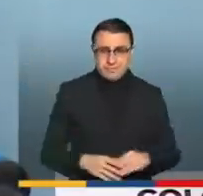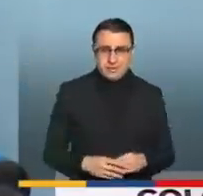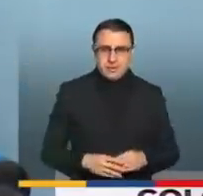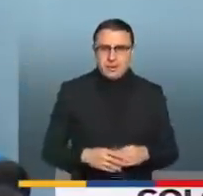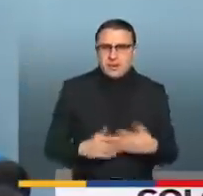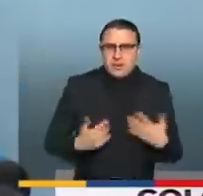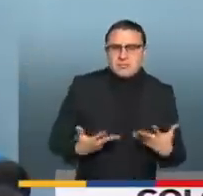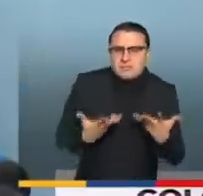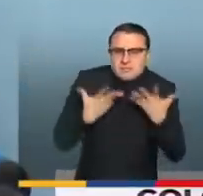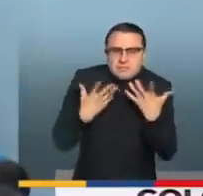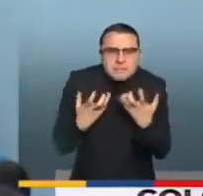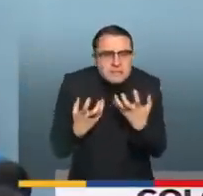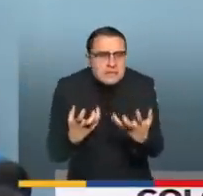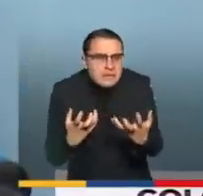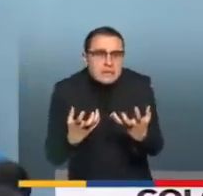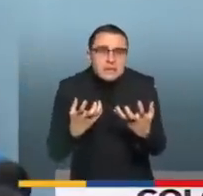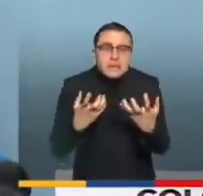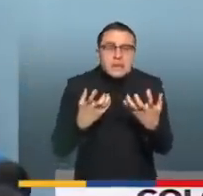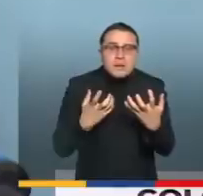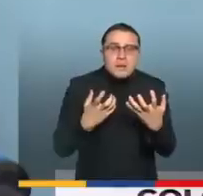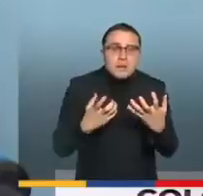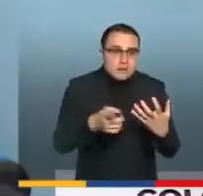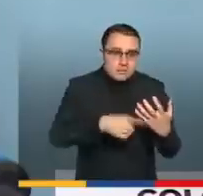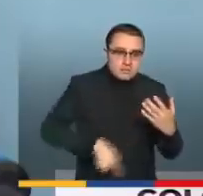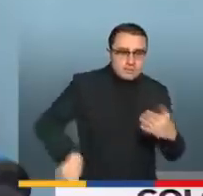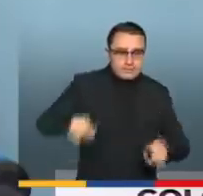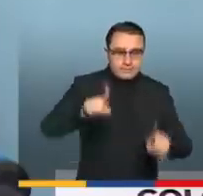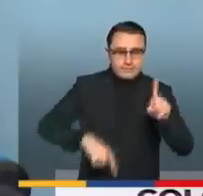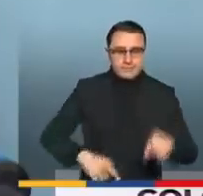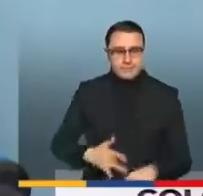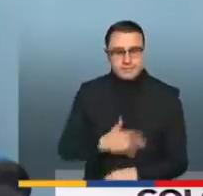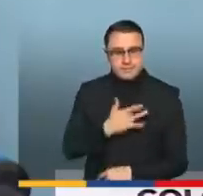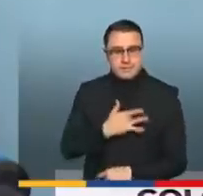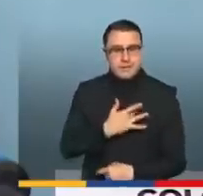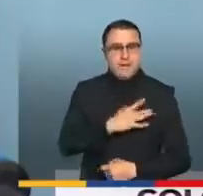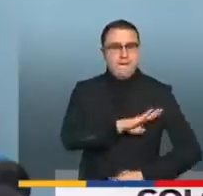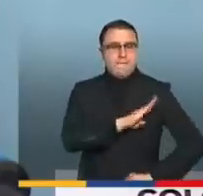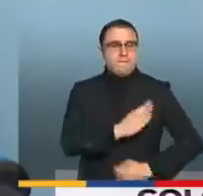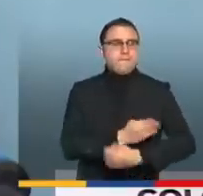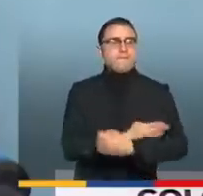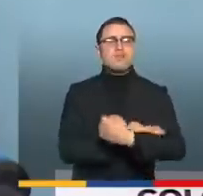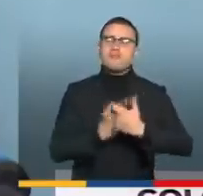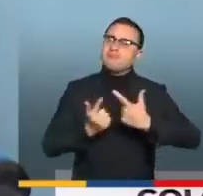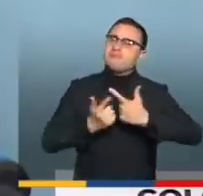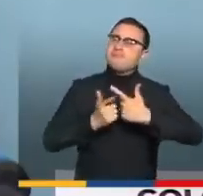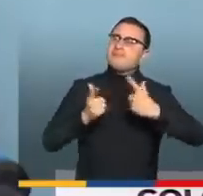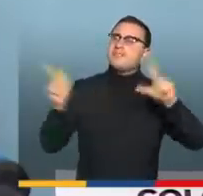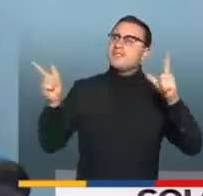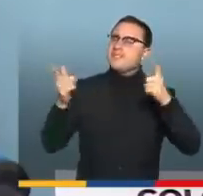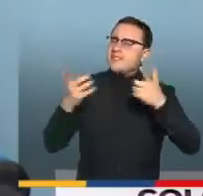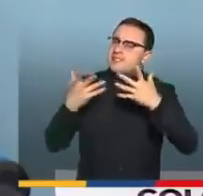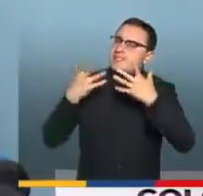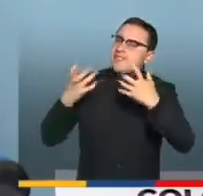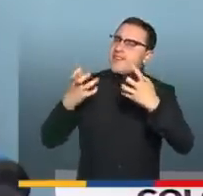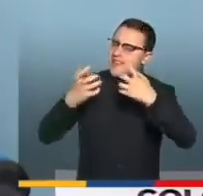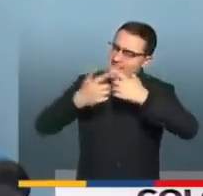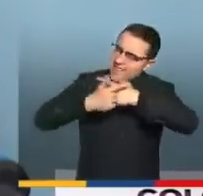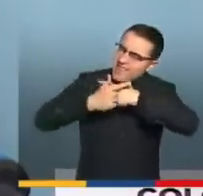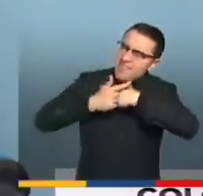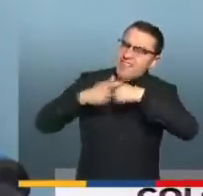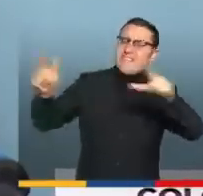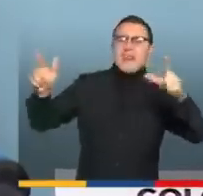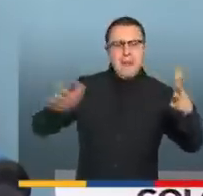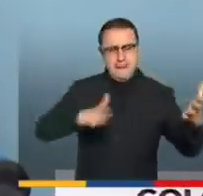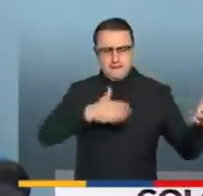intentar extinguir la llama de unas fuerzas libertarias que proclamaban libertad a